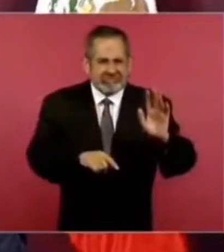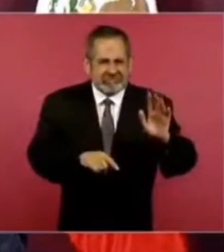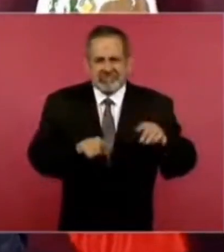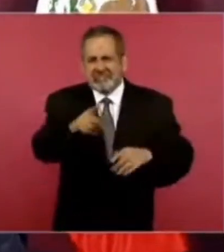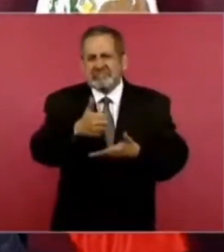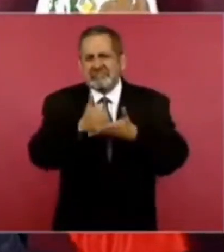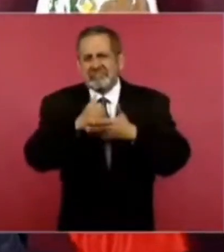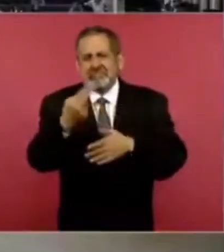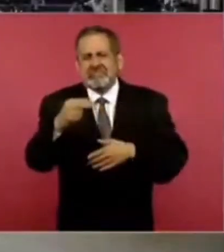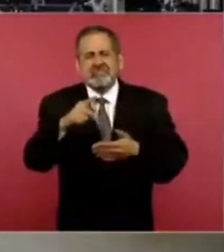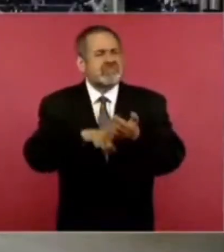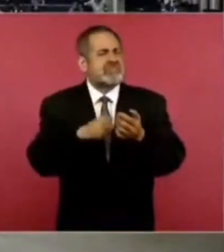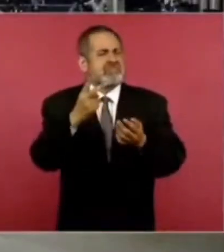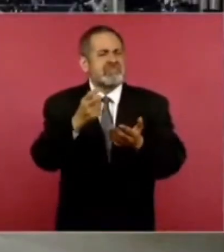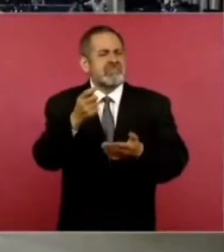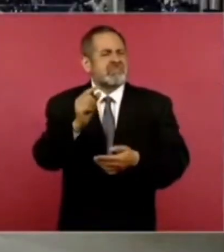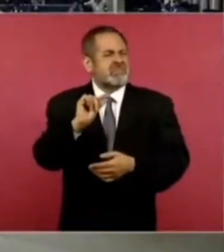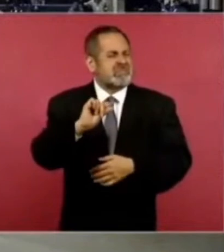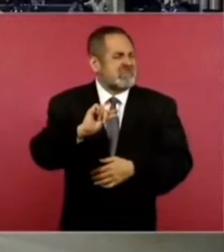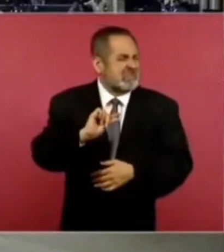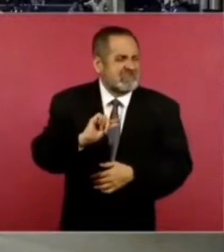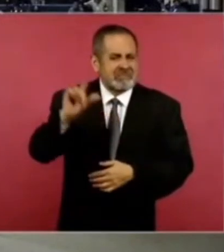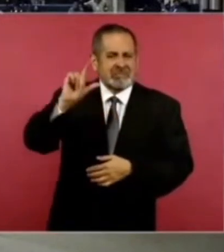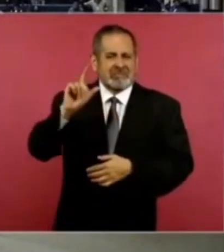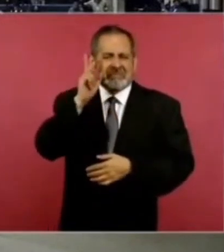que se llama FOAPROA, Expediente Abierto.